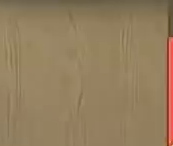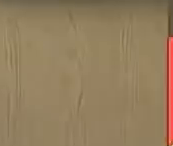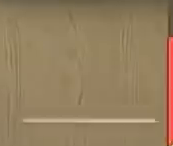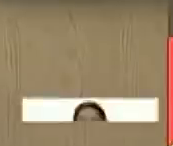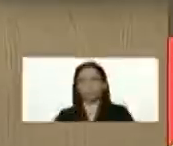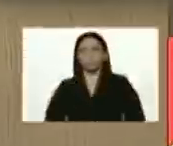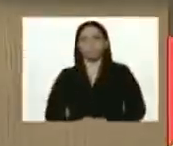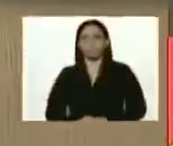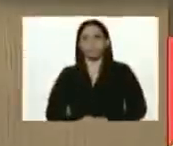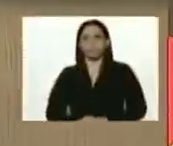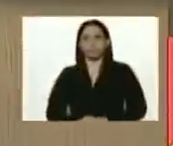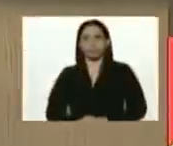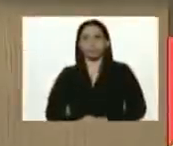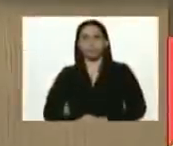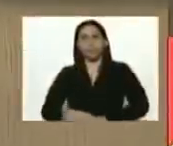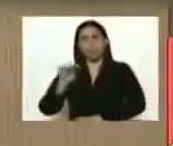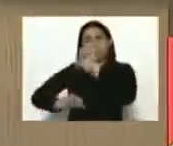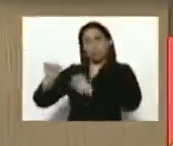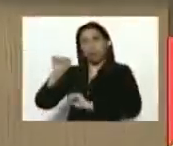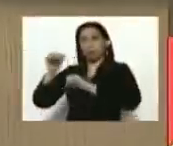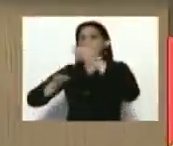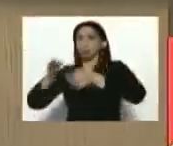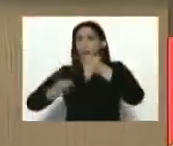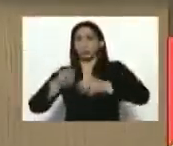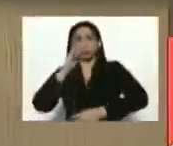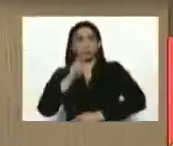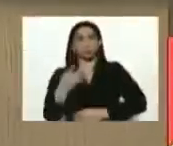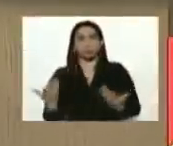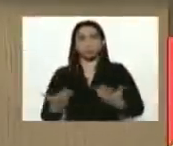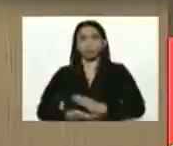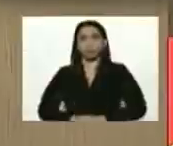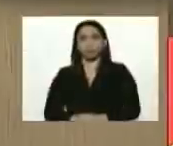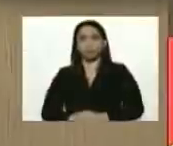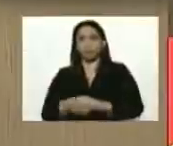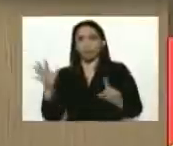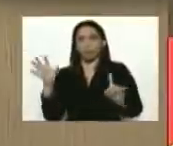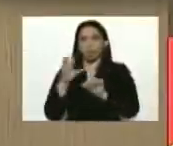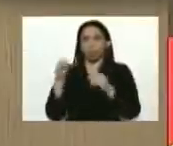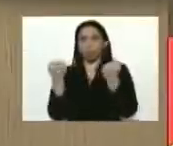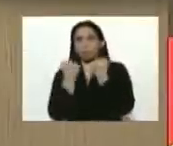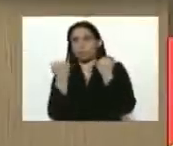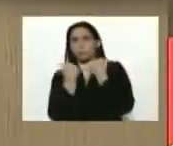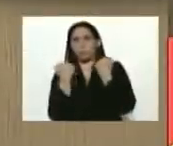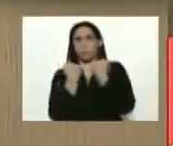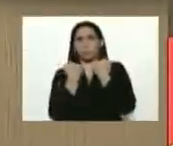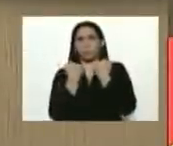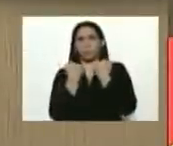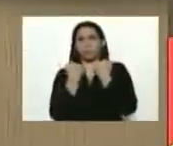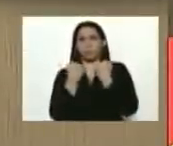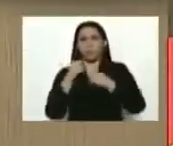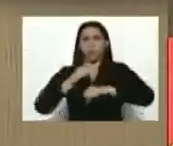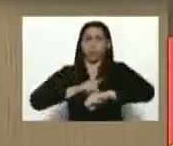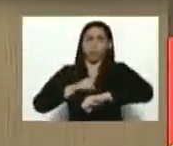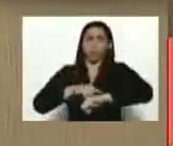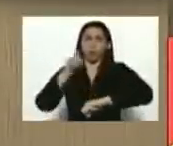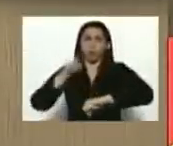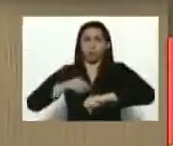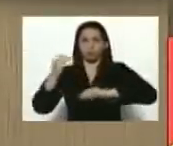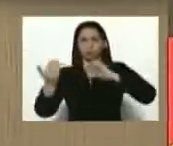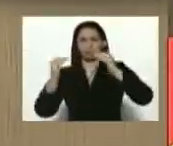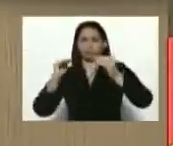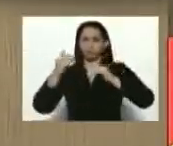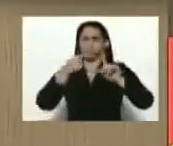distintas para evitar justamente que se dieran embotellamientos en horarios, y el balance ha sido